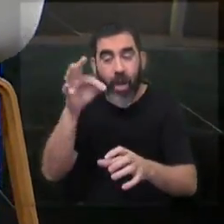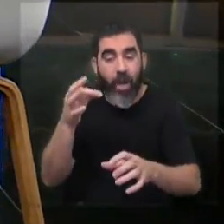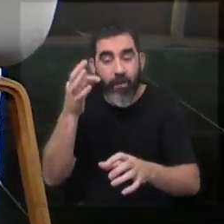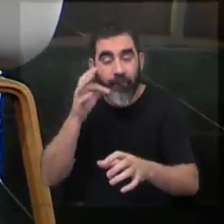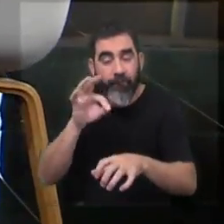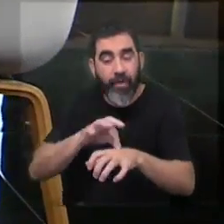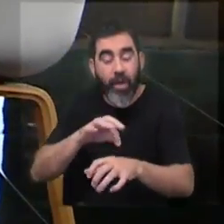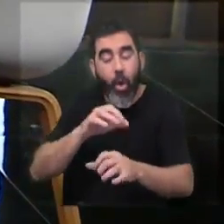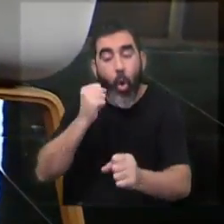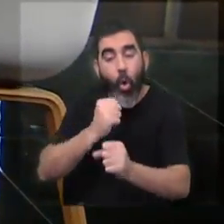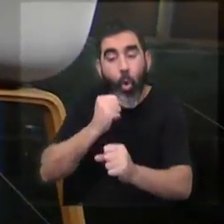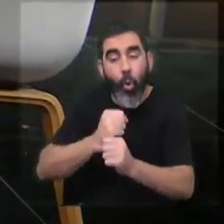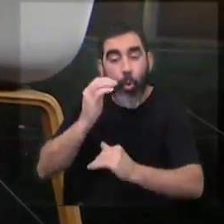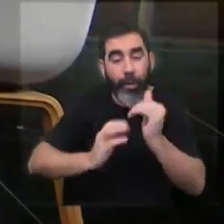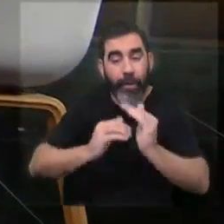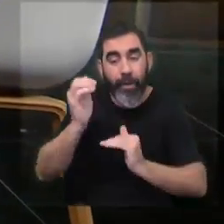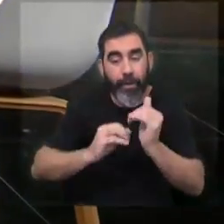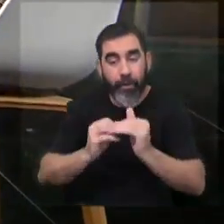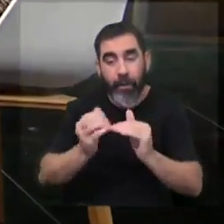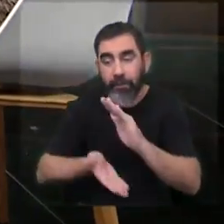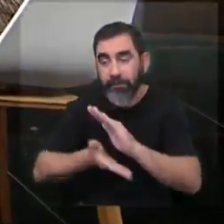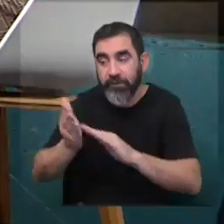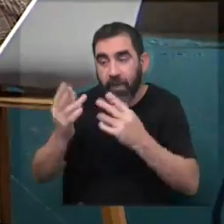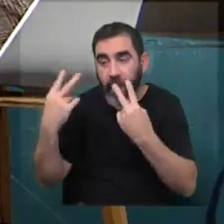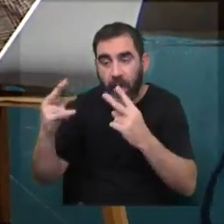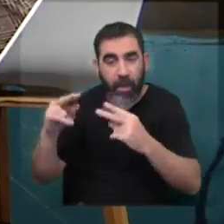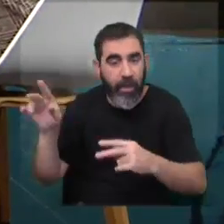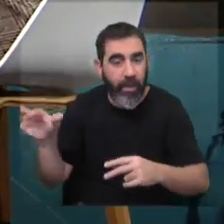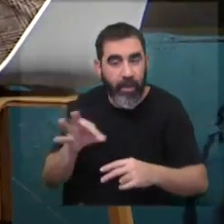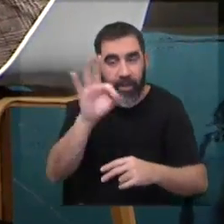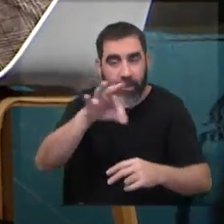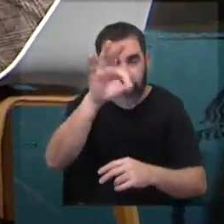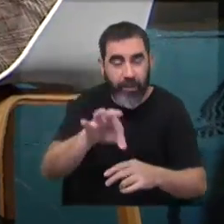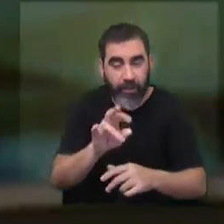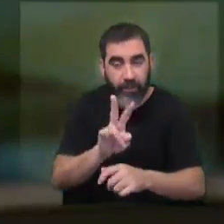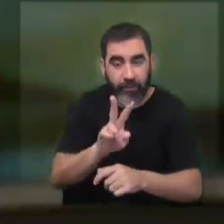son las que por lo general salen de la colmena o tienen más actividad defensiva,